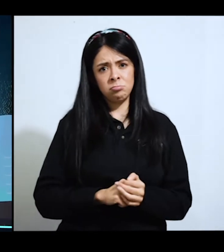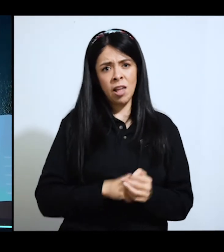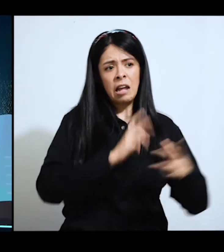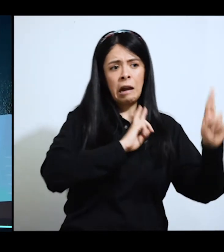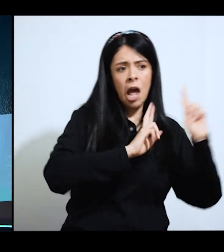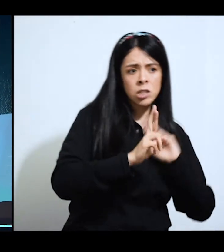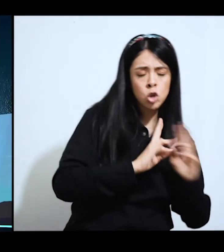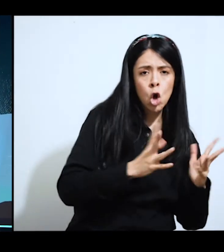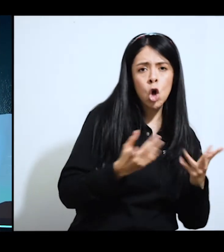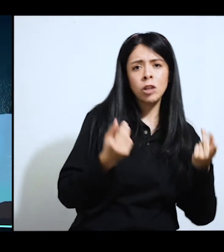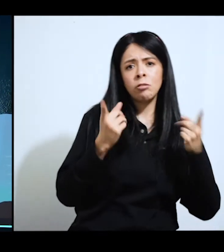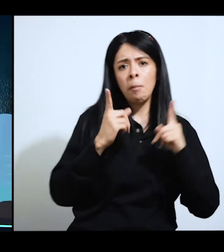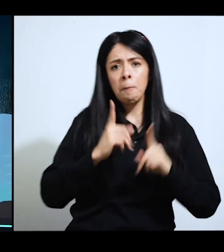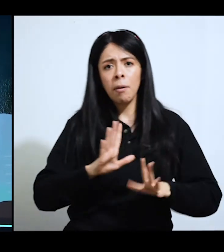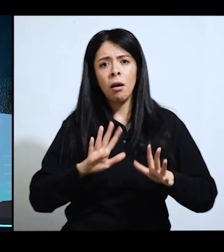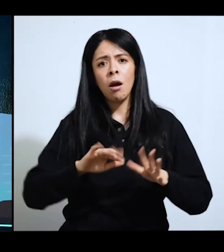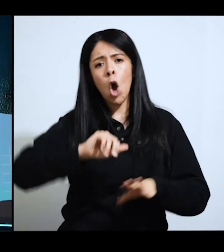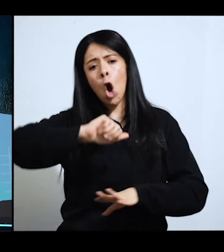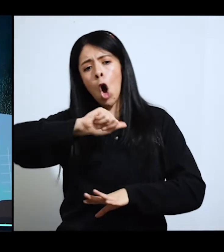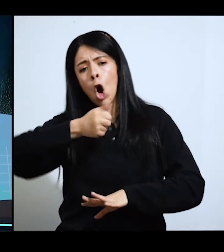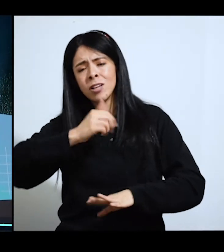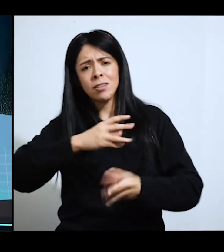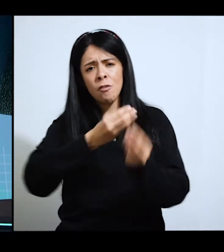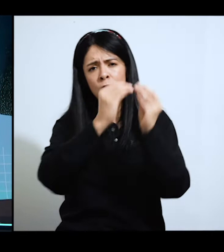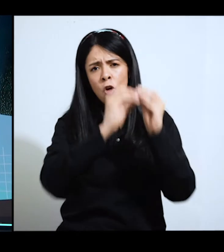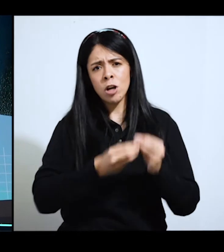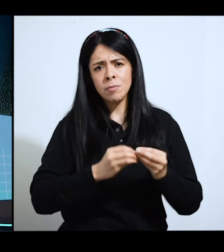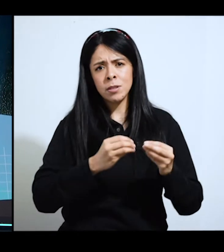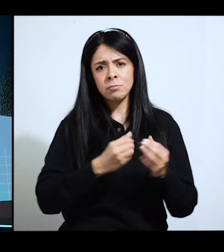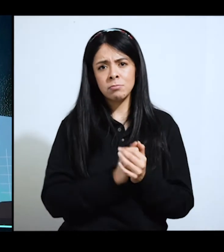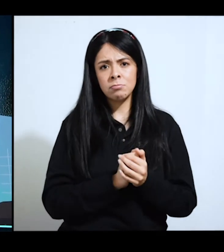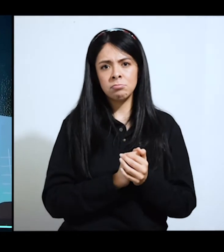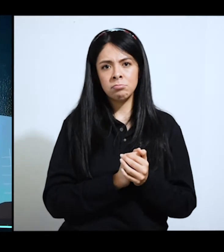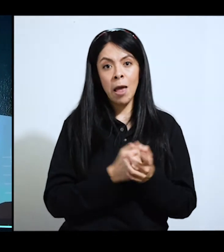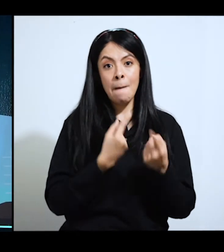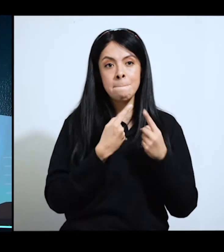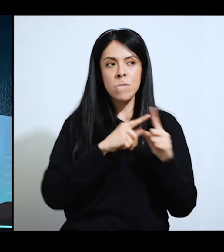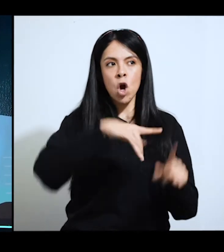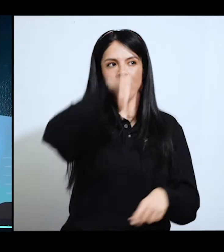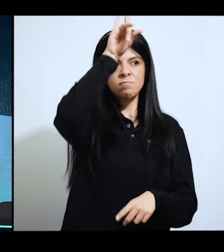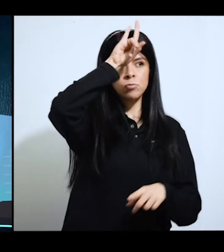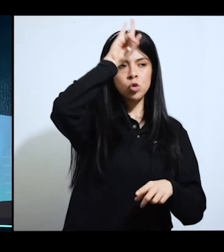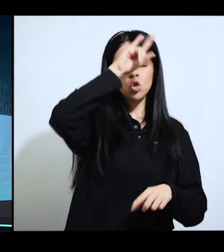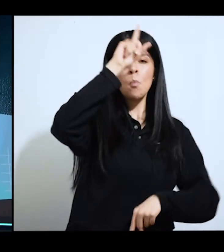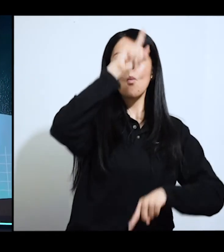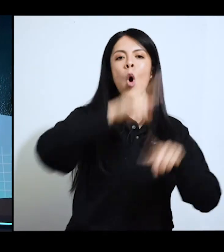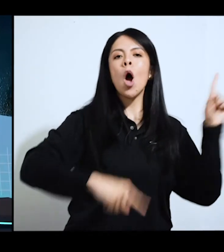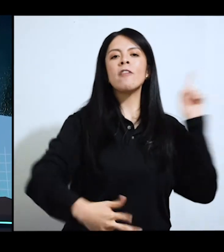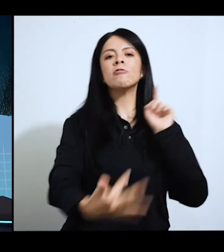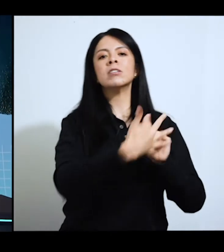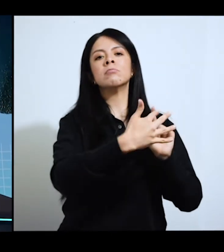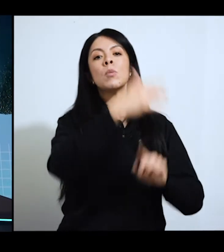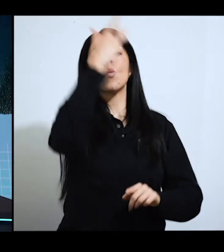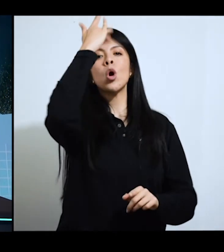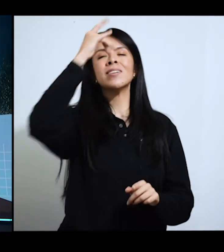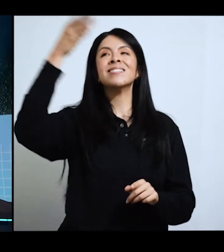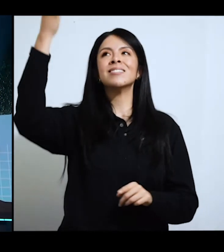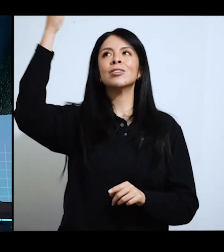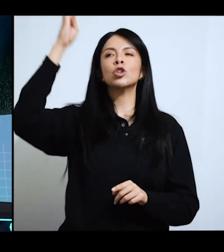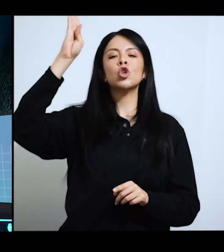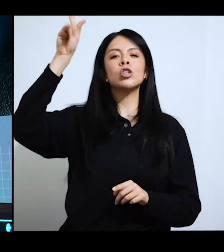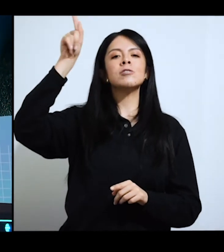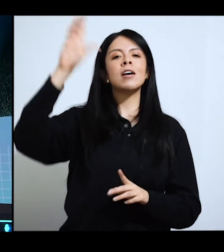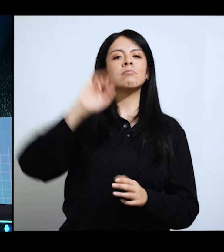por otros medios, pero no ha logrado, porque Dios me ha librado, pero